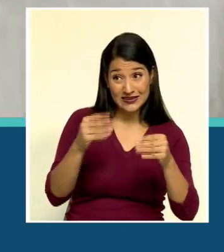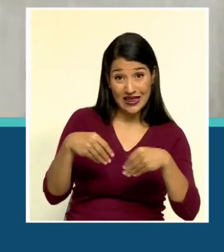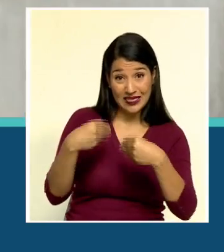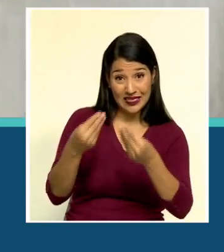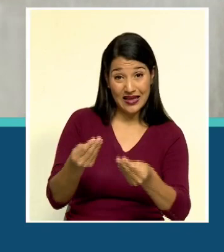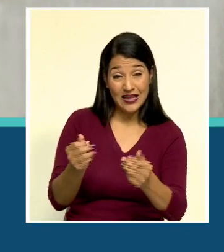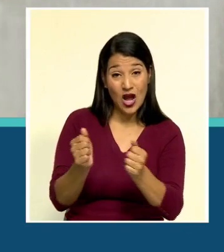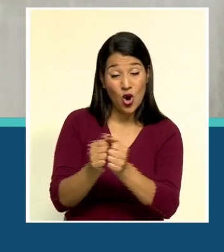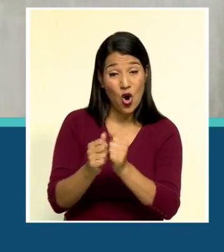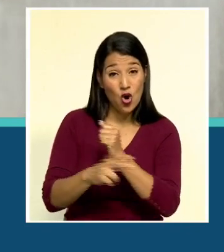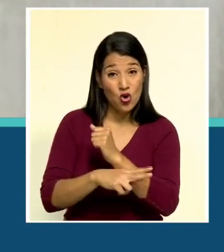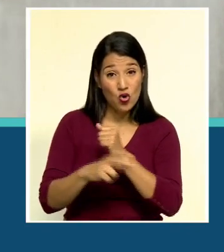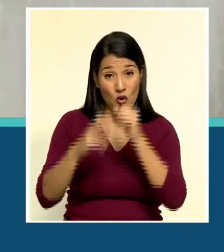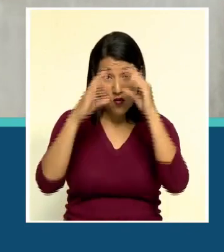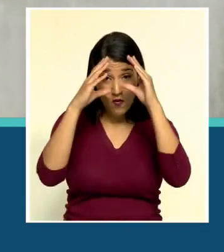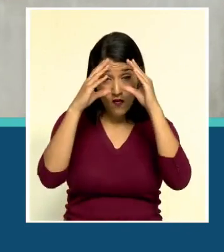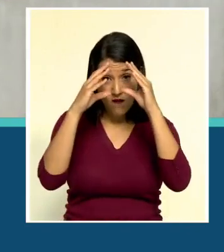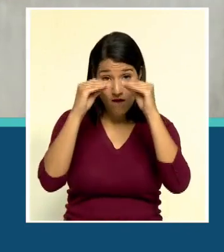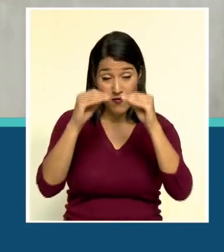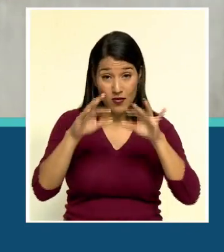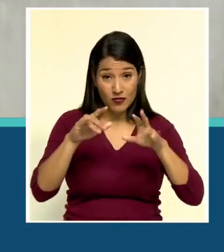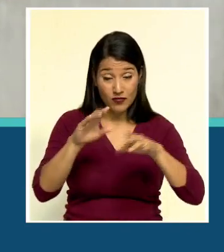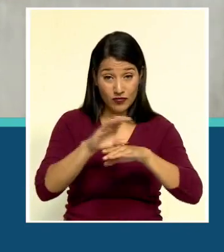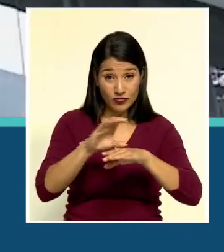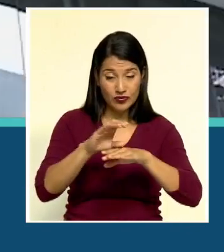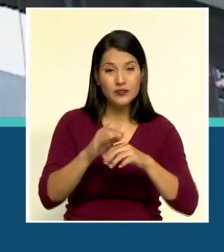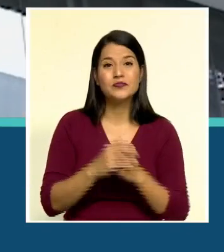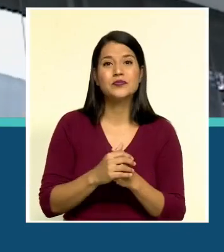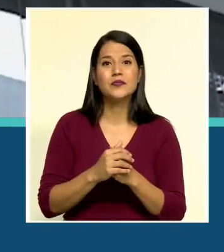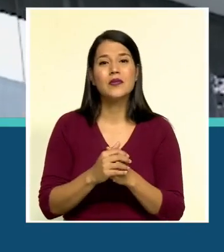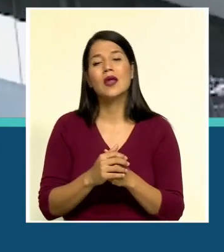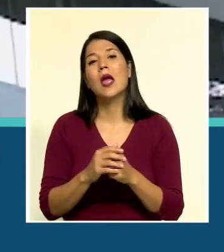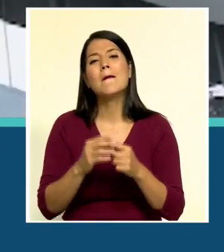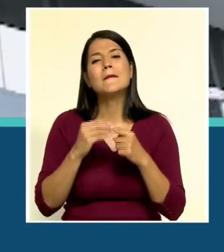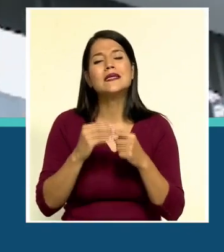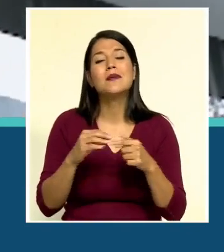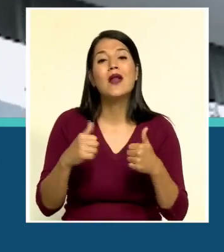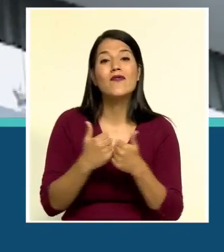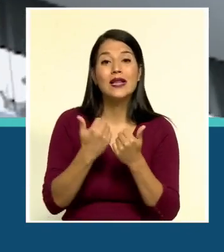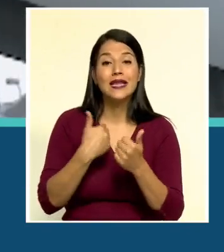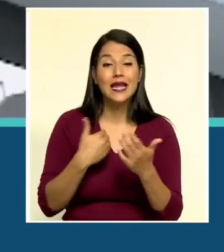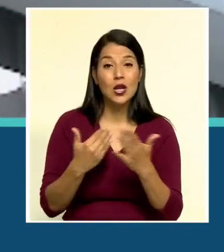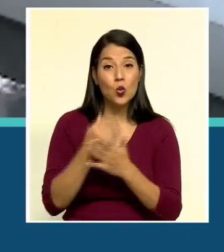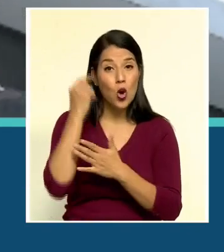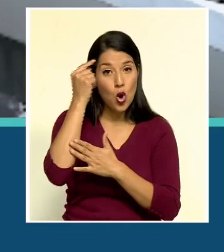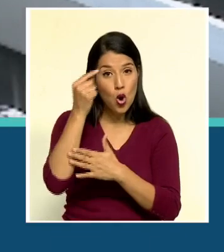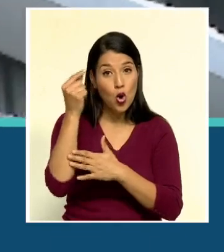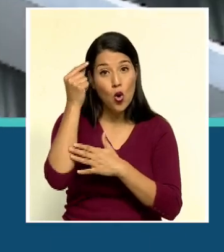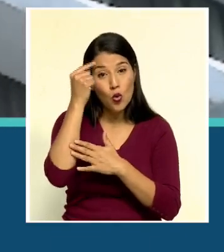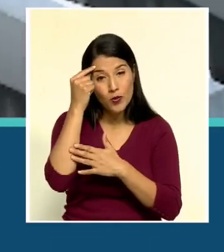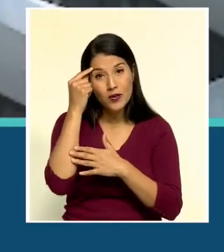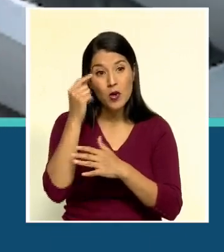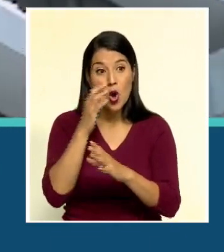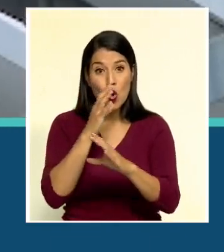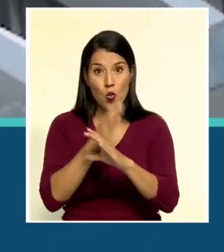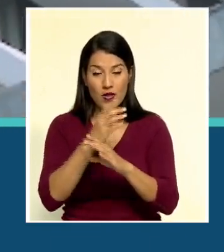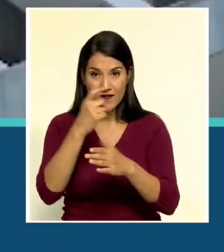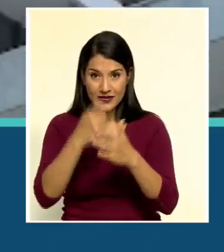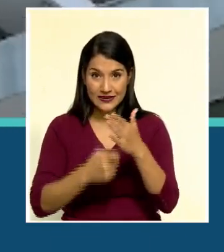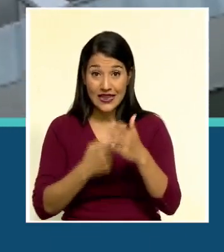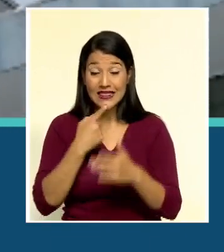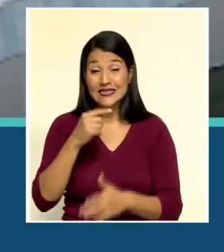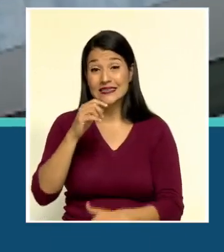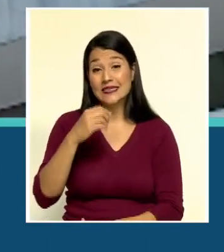Mantener la solidez de la regla fiscal será uno de los principales retos que tendrá el nuevo gobierno, así lo afirma el ministro de Hacienda, Elian